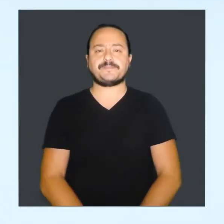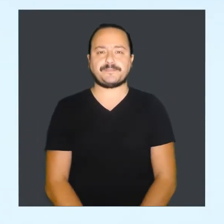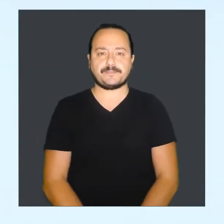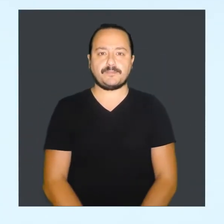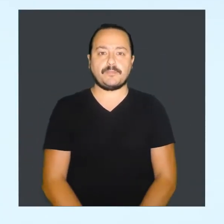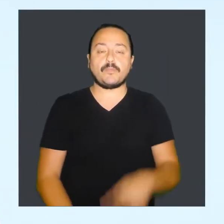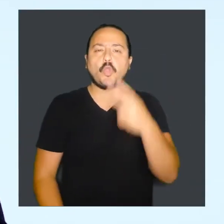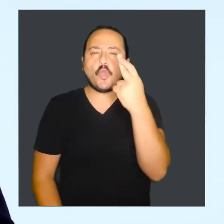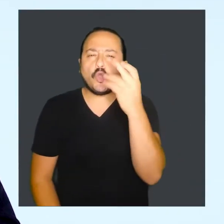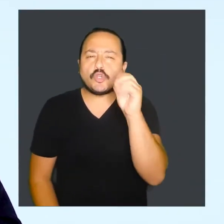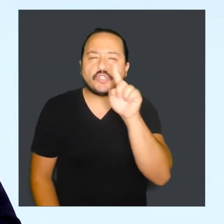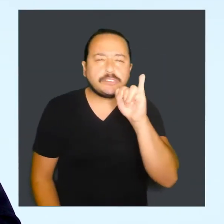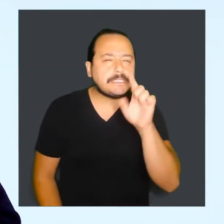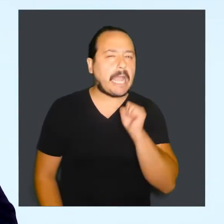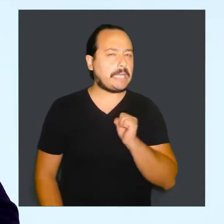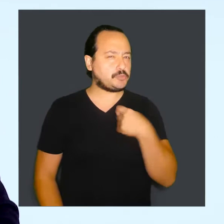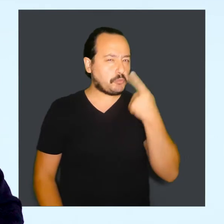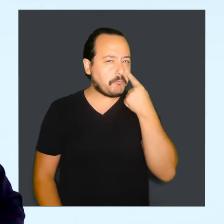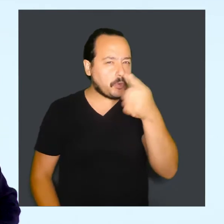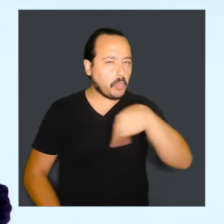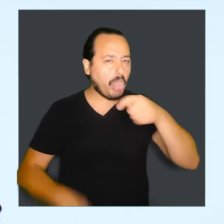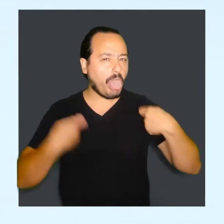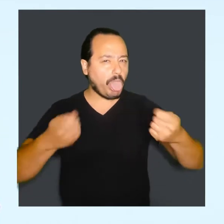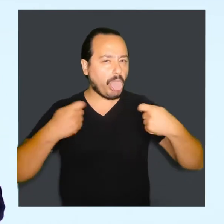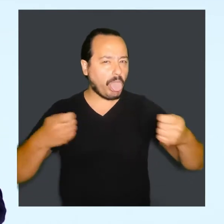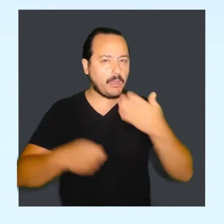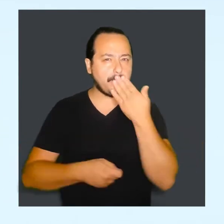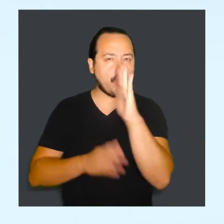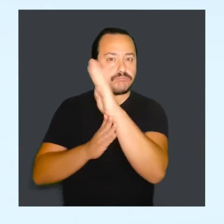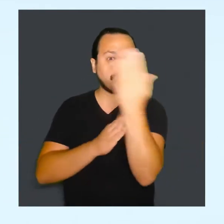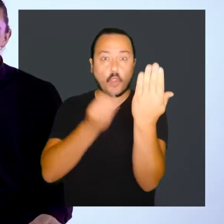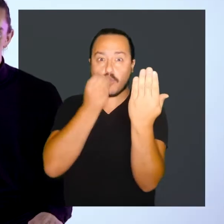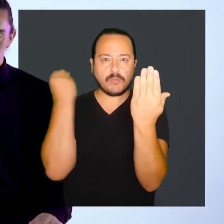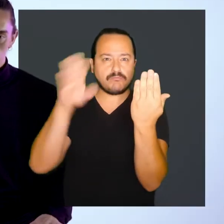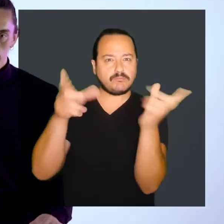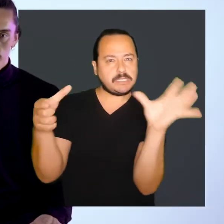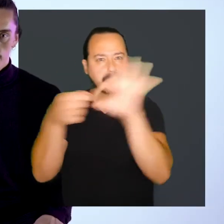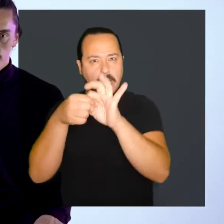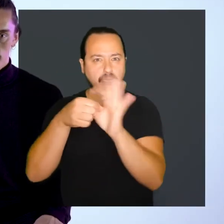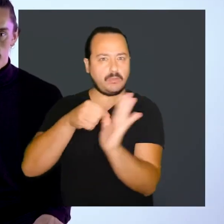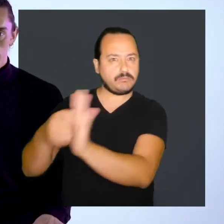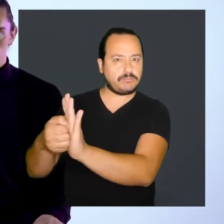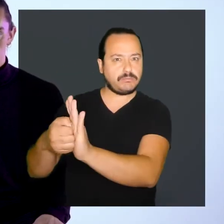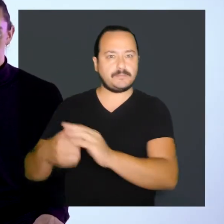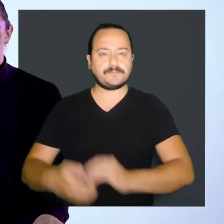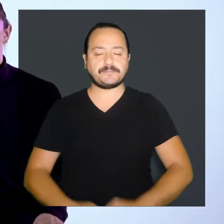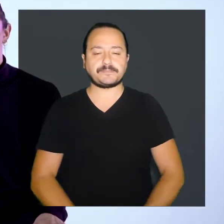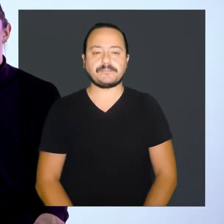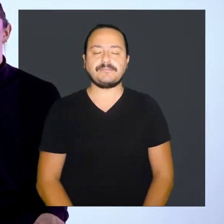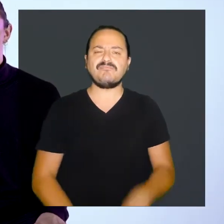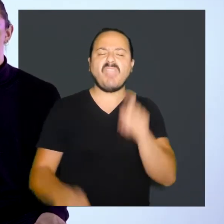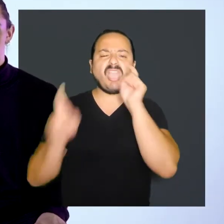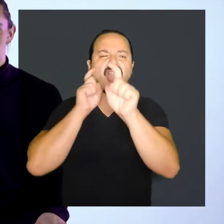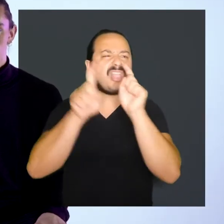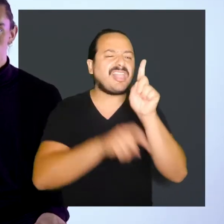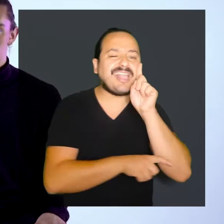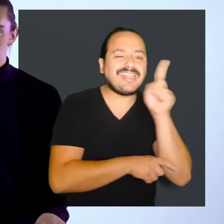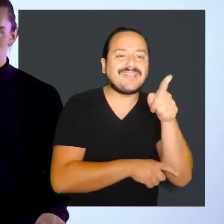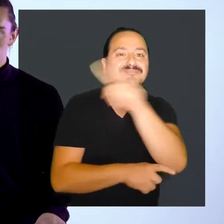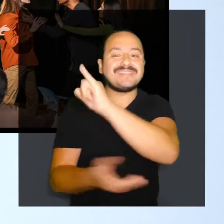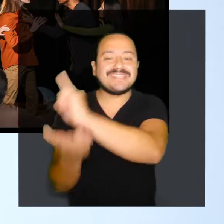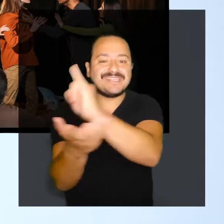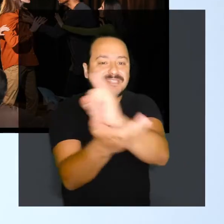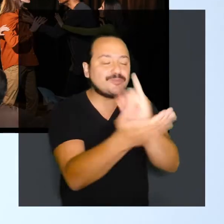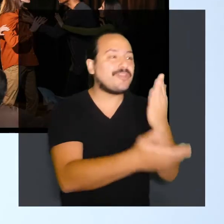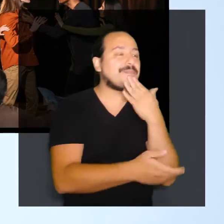mucho de roche, digo yo, Rosita. Vamos a ponerle candados al refrigerador. Las críticas van dirigidas a ciertas instituciones o